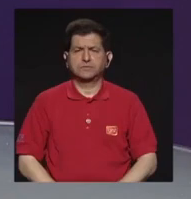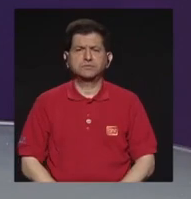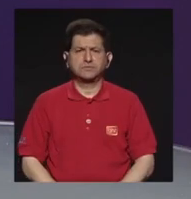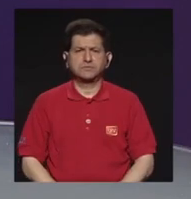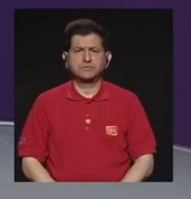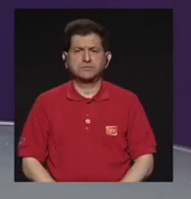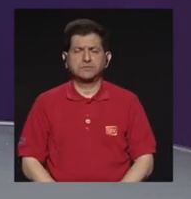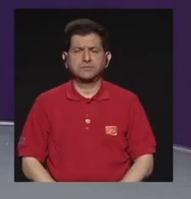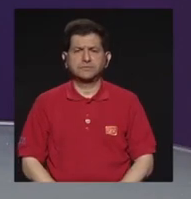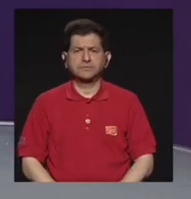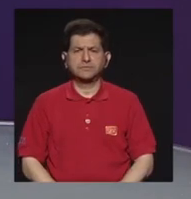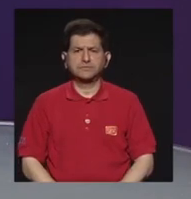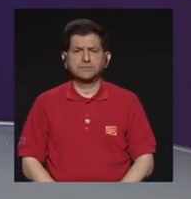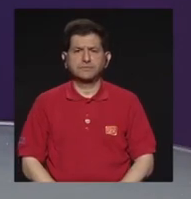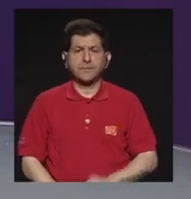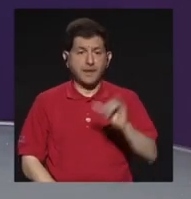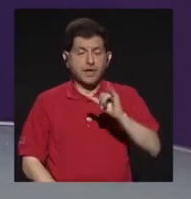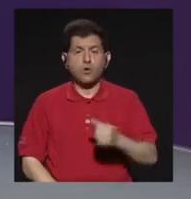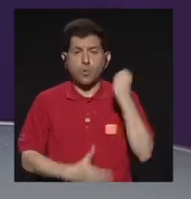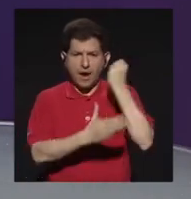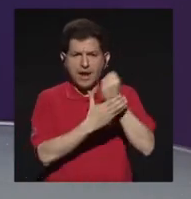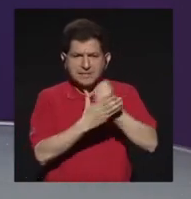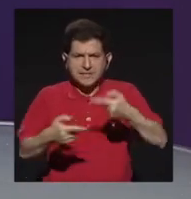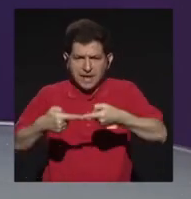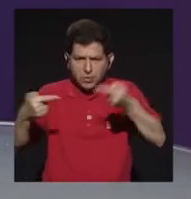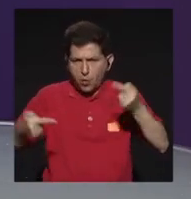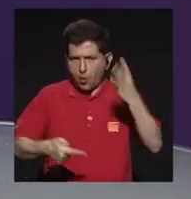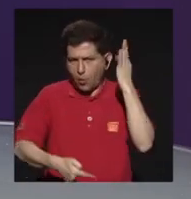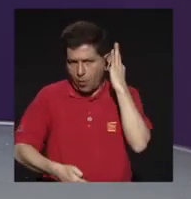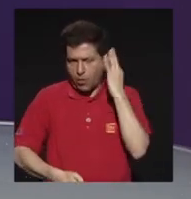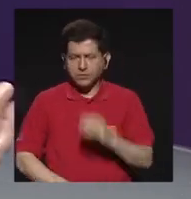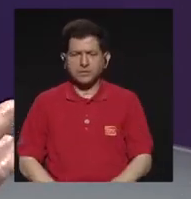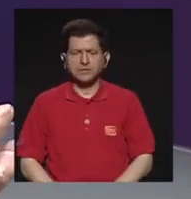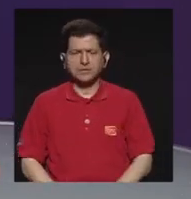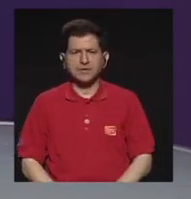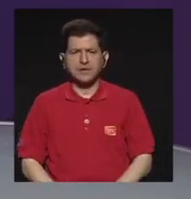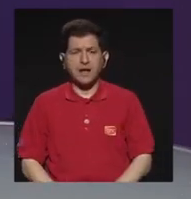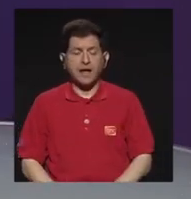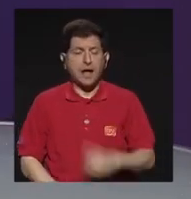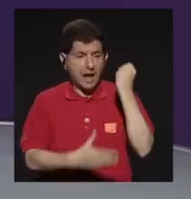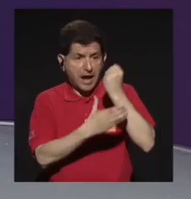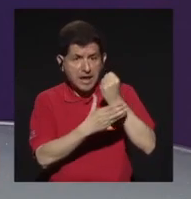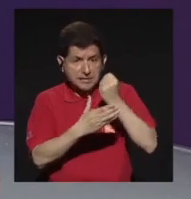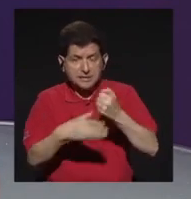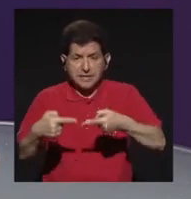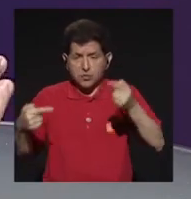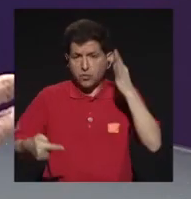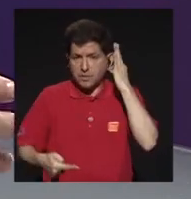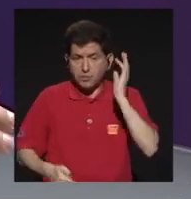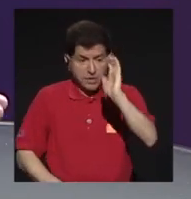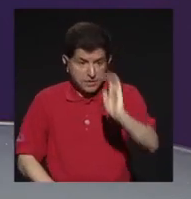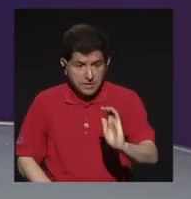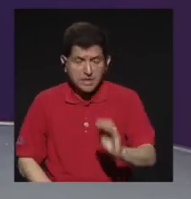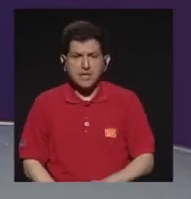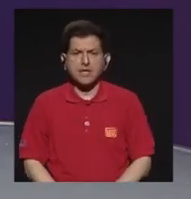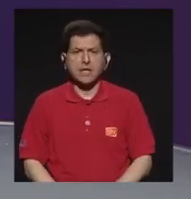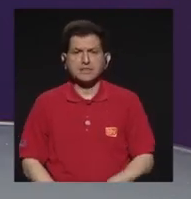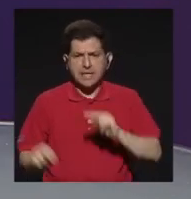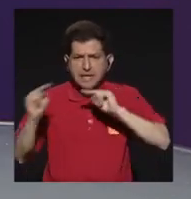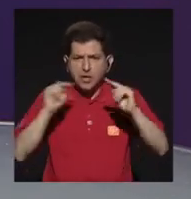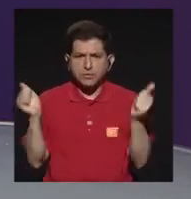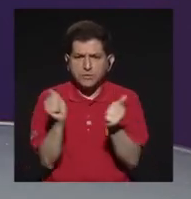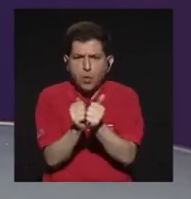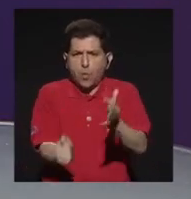de del feminicidio del feminicidio infantil de la trata de mujeres bueno